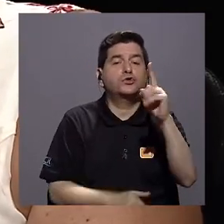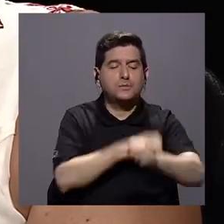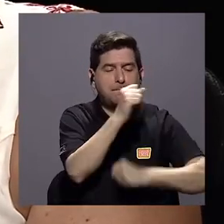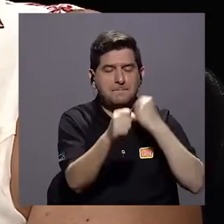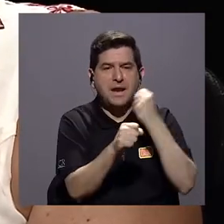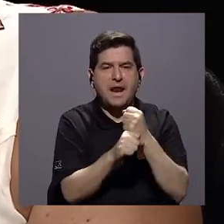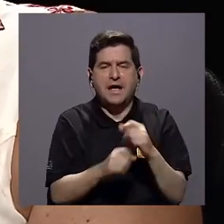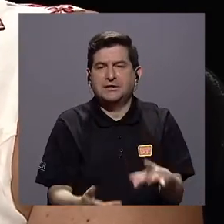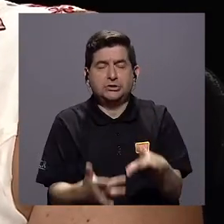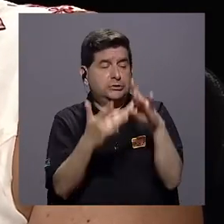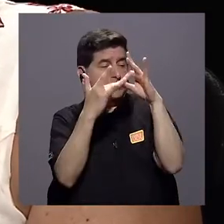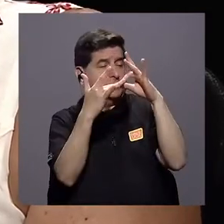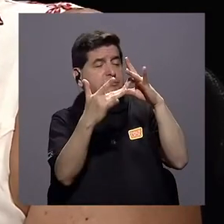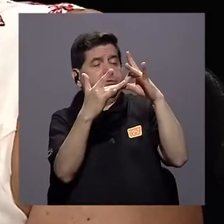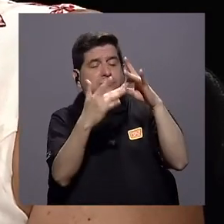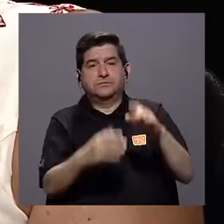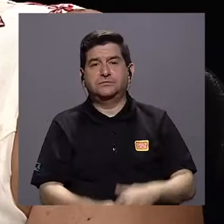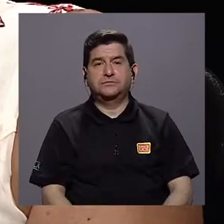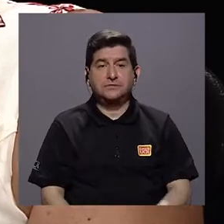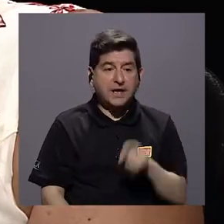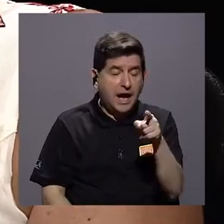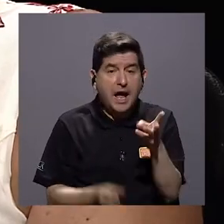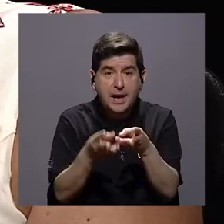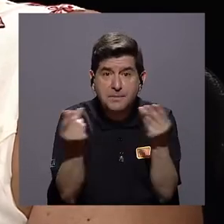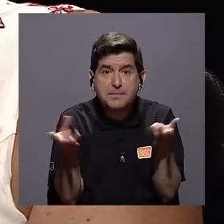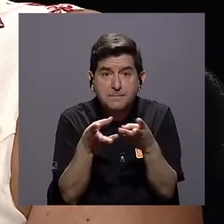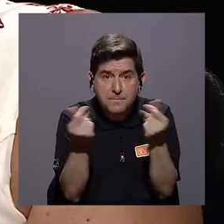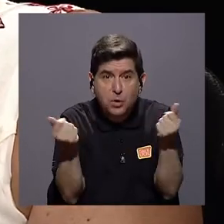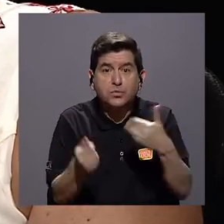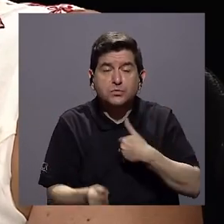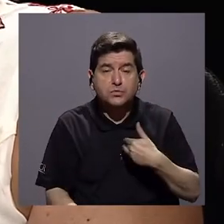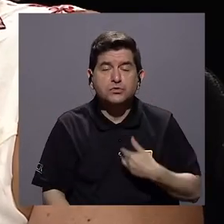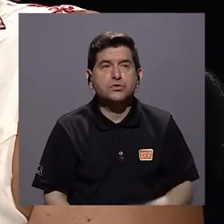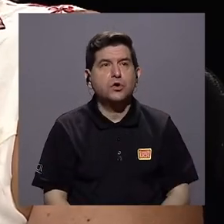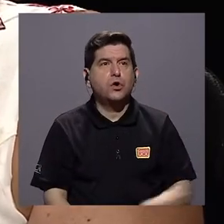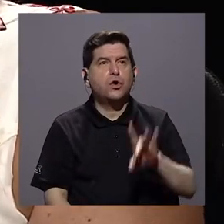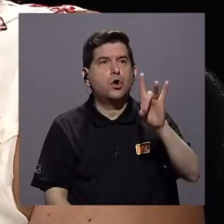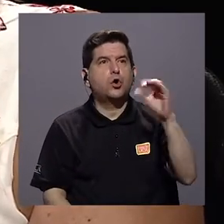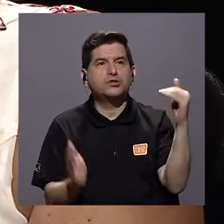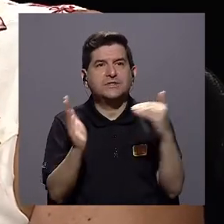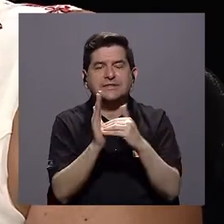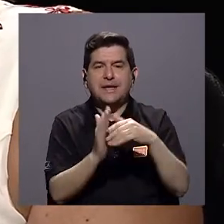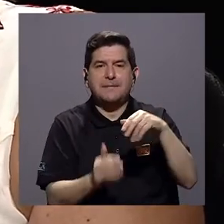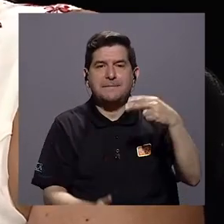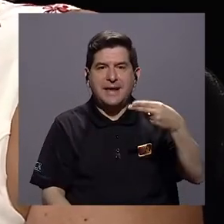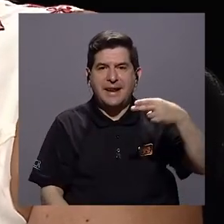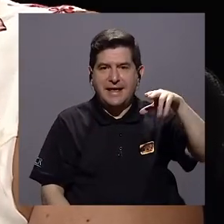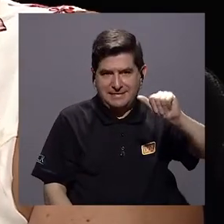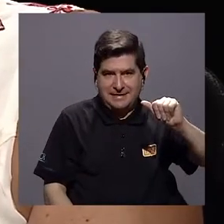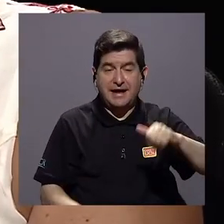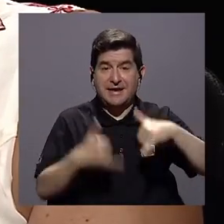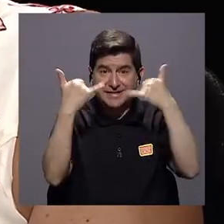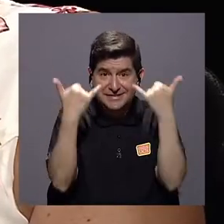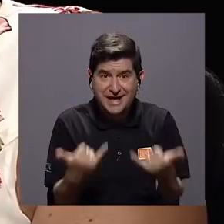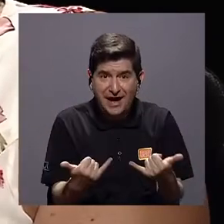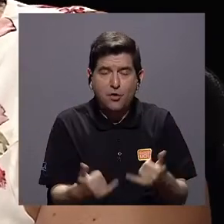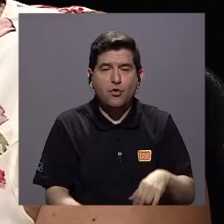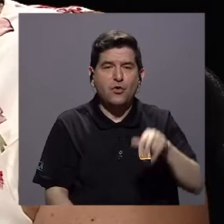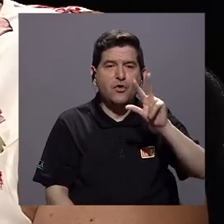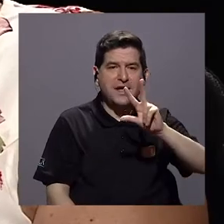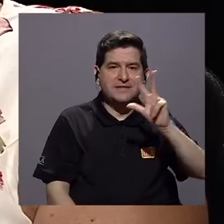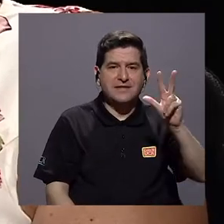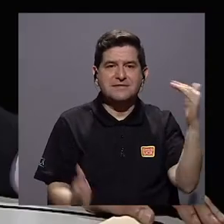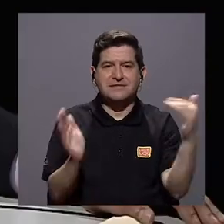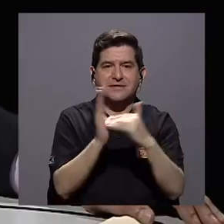un año extraordinario, hubo una producción de 80 mil hectáreas. En cambio, ahorita estamos con